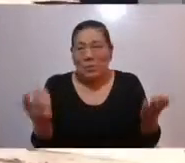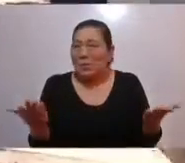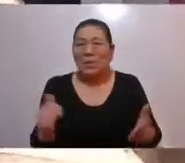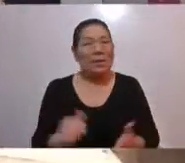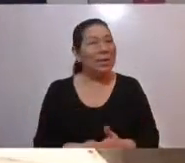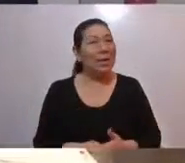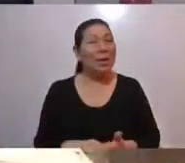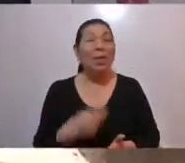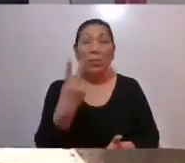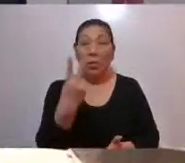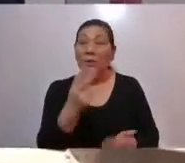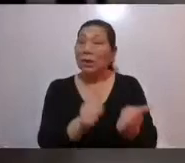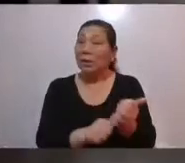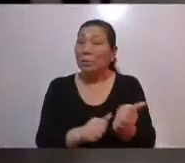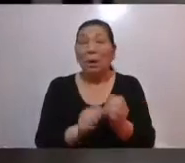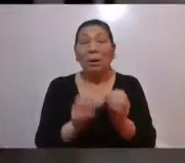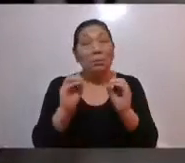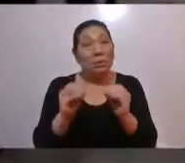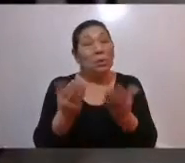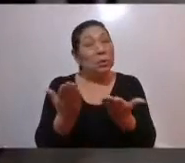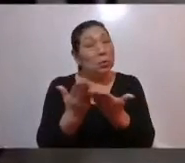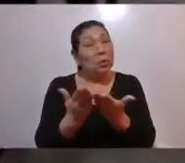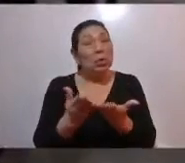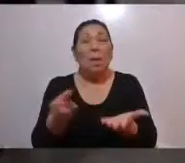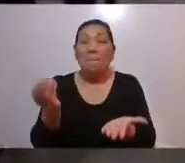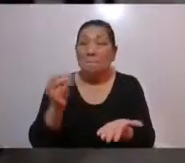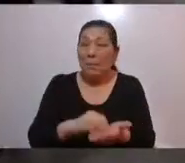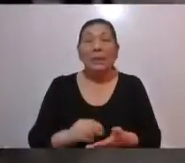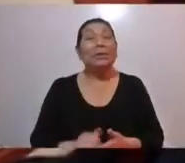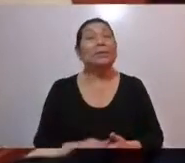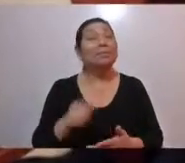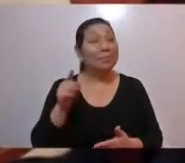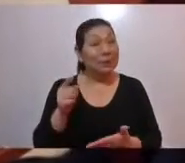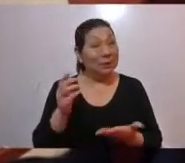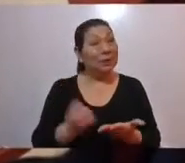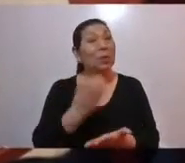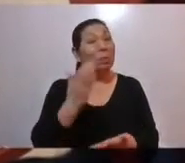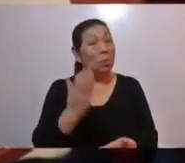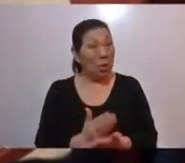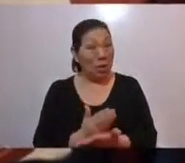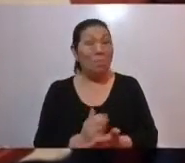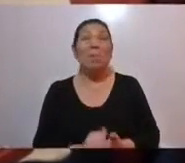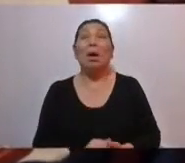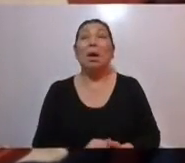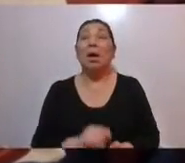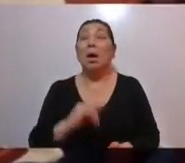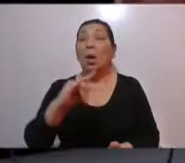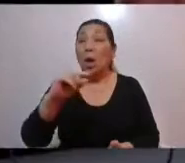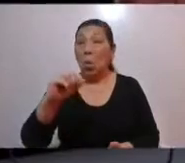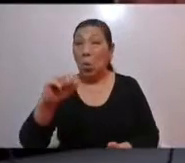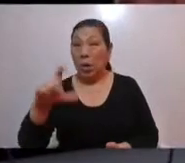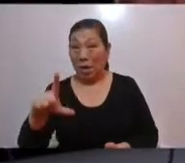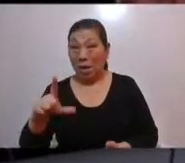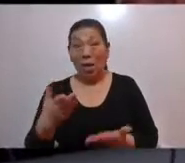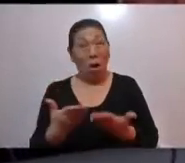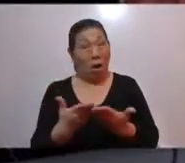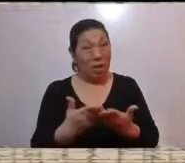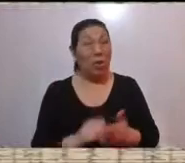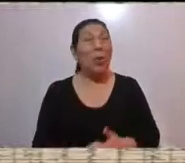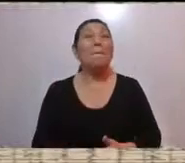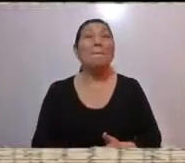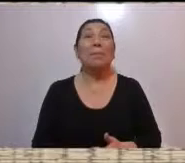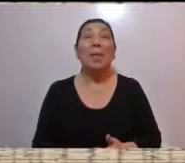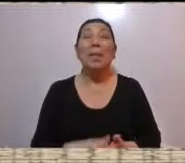prácticamente imposible que estas señoritas pudieran ser educadas, ¿no? A raíz de esta negativa de la UGEL,